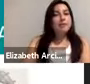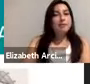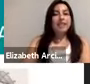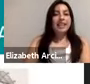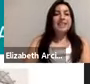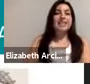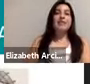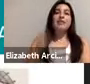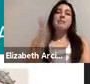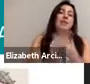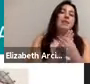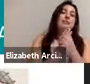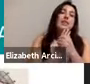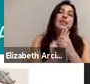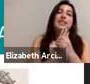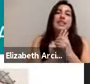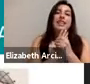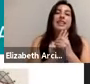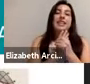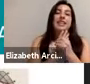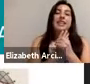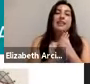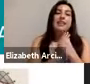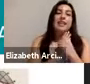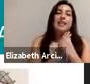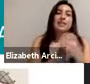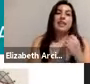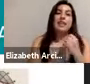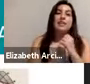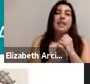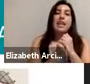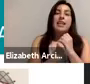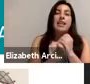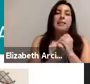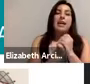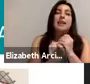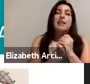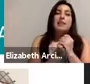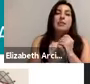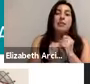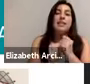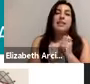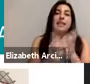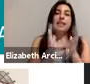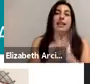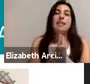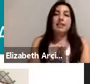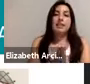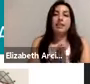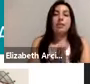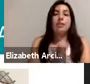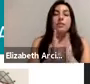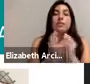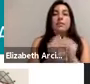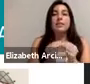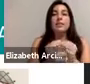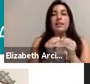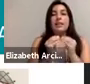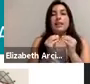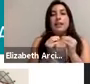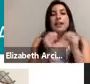Pero eso no quiere decir que solamente los pacientes que entran dentro de la clasificación de baja visión van a necesitar rehabilitación. Todos